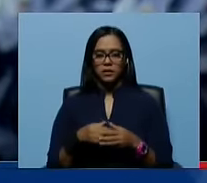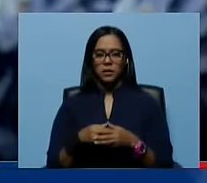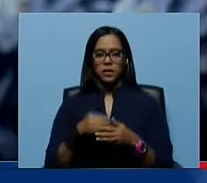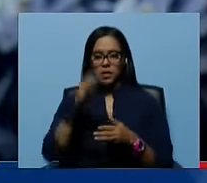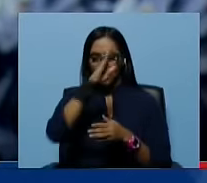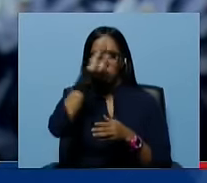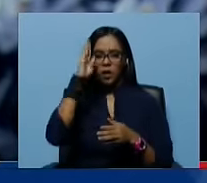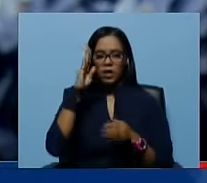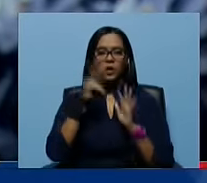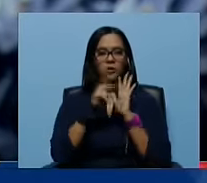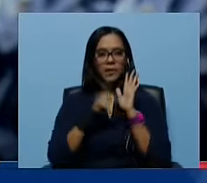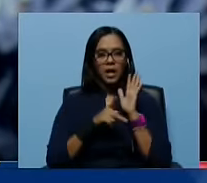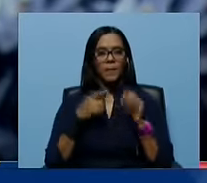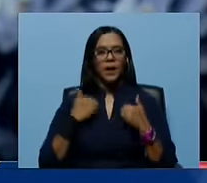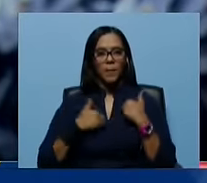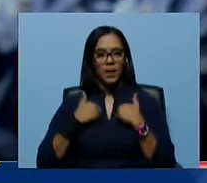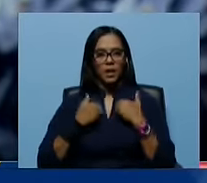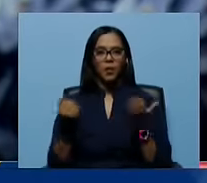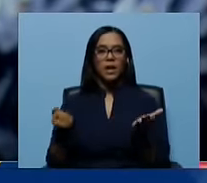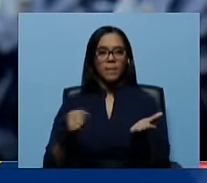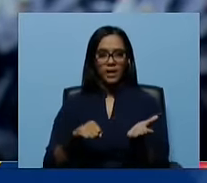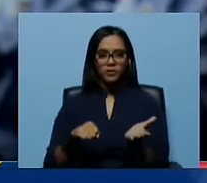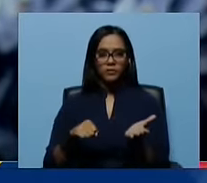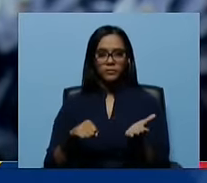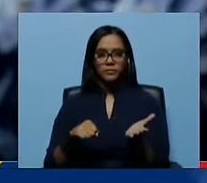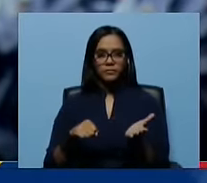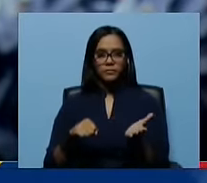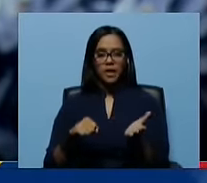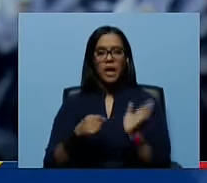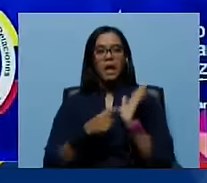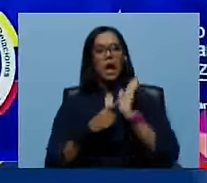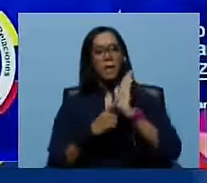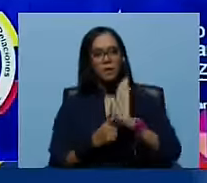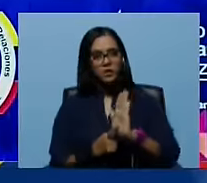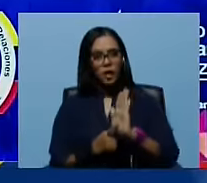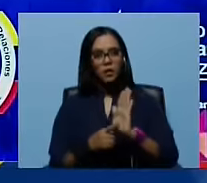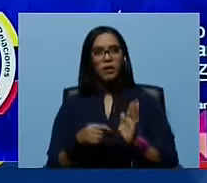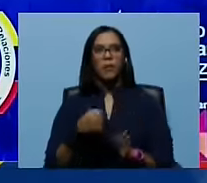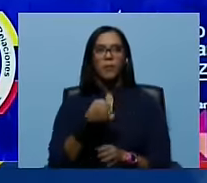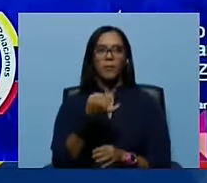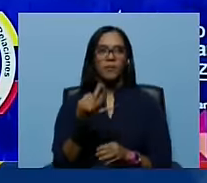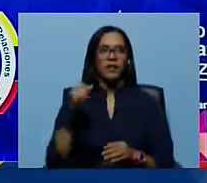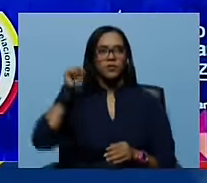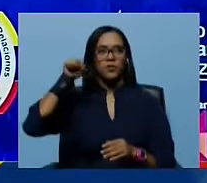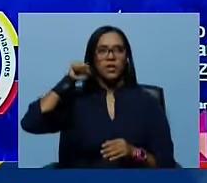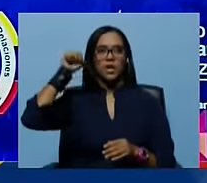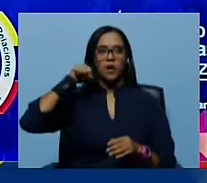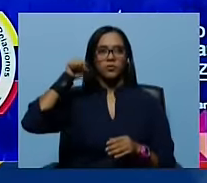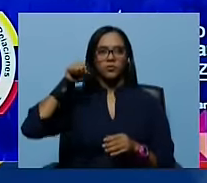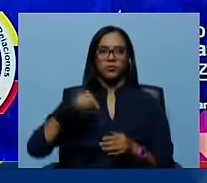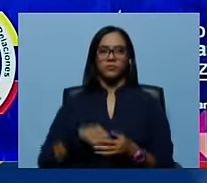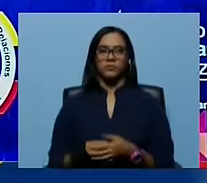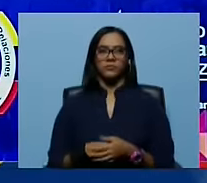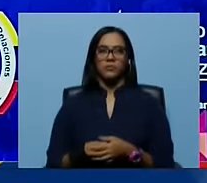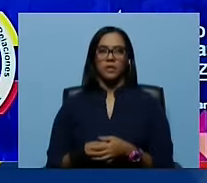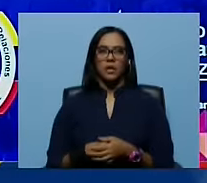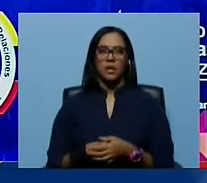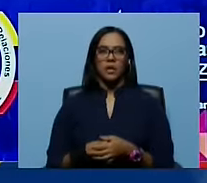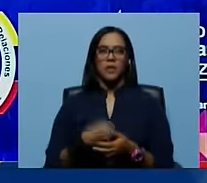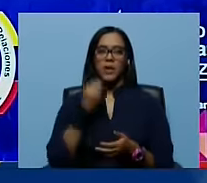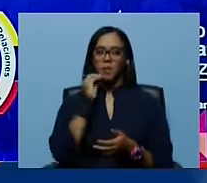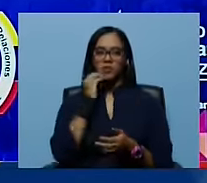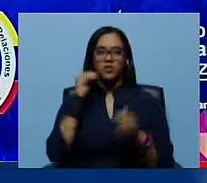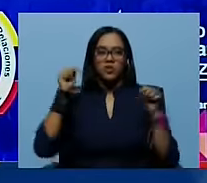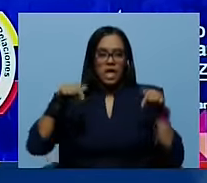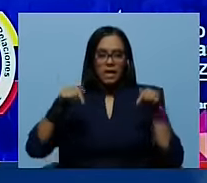Diosdado, en su programa de los miércoles con el Mazo Dando, ha mostrado múltiples veces esos videos. Pero eran muchachos de